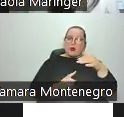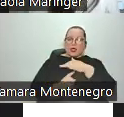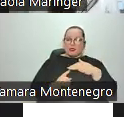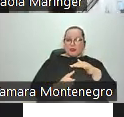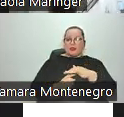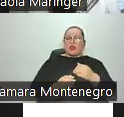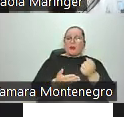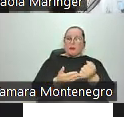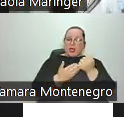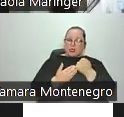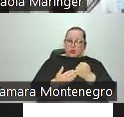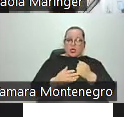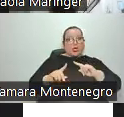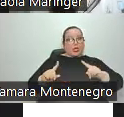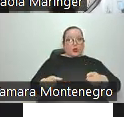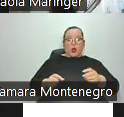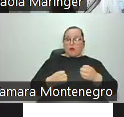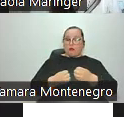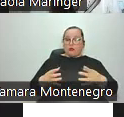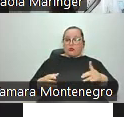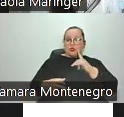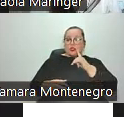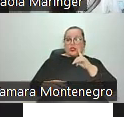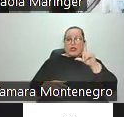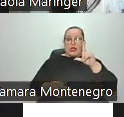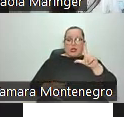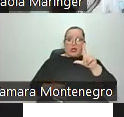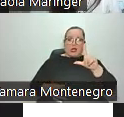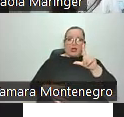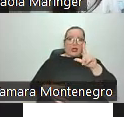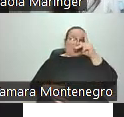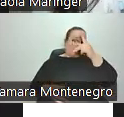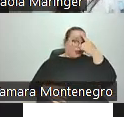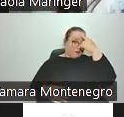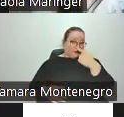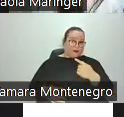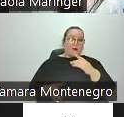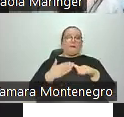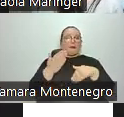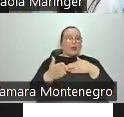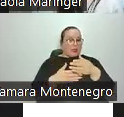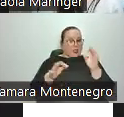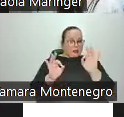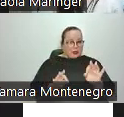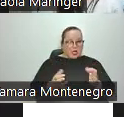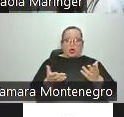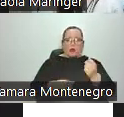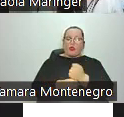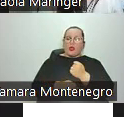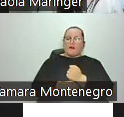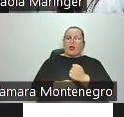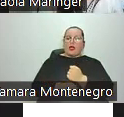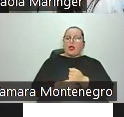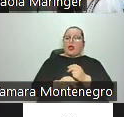Incluso, aquí yo me imagino que varios tienen LinkedIn, ¿cierto? Y ya vamos a ver más adelante en otra charla cómo ir trabajando en